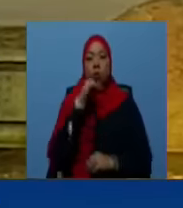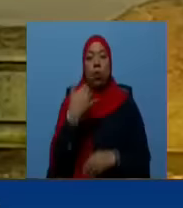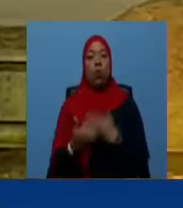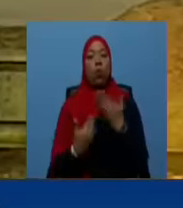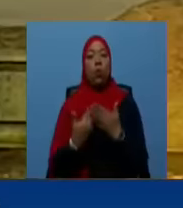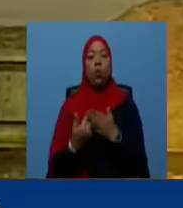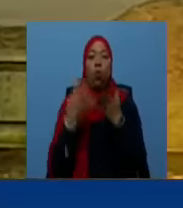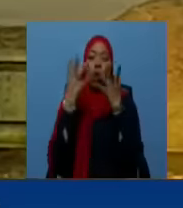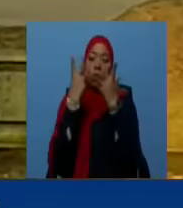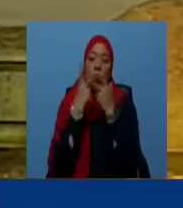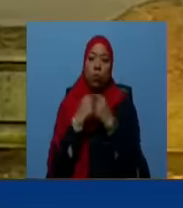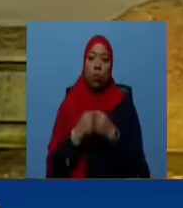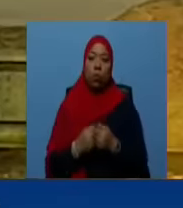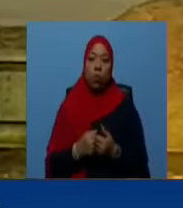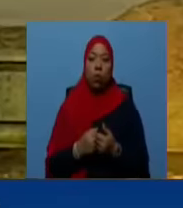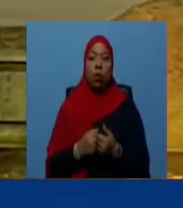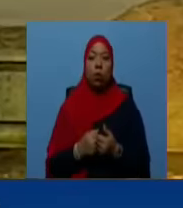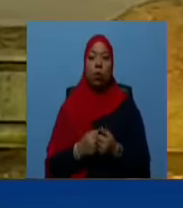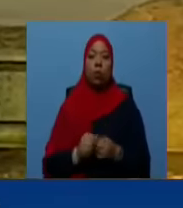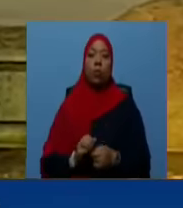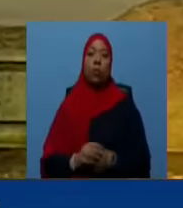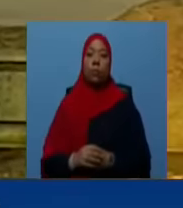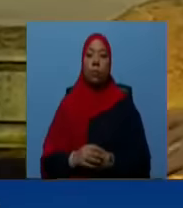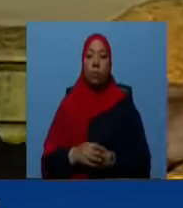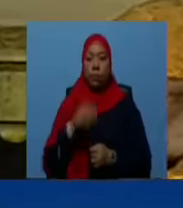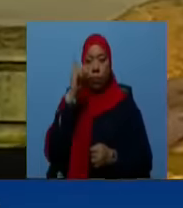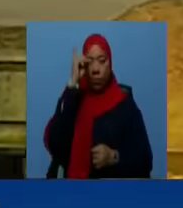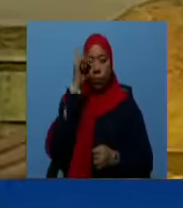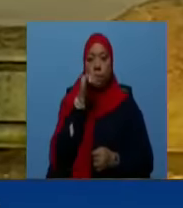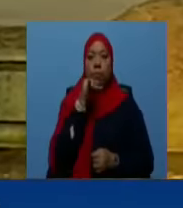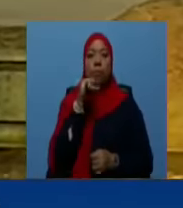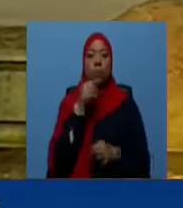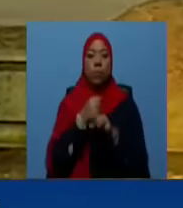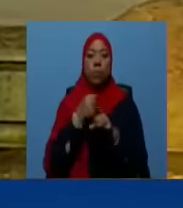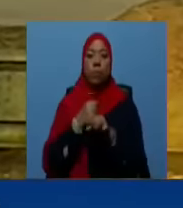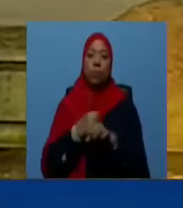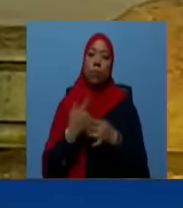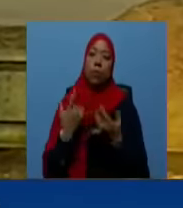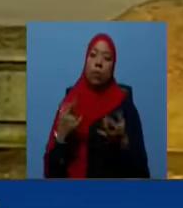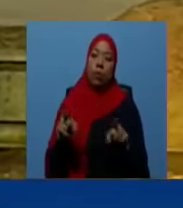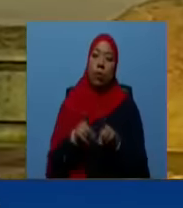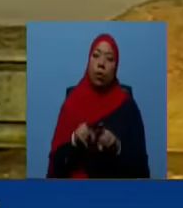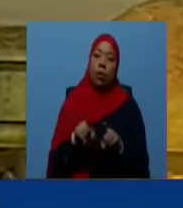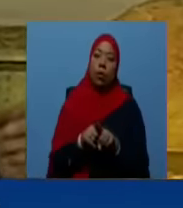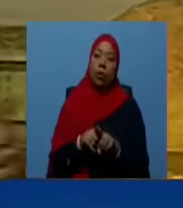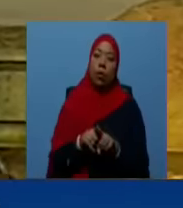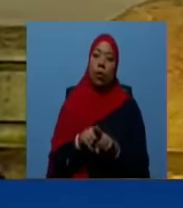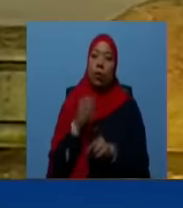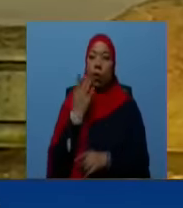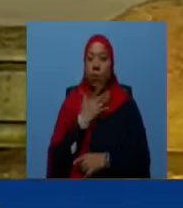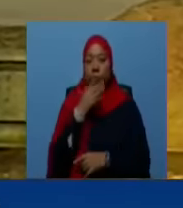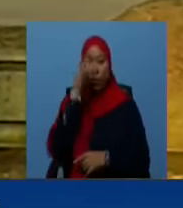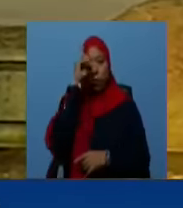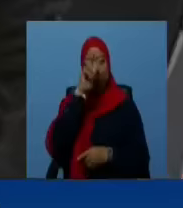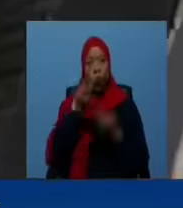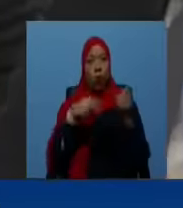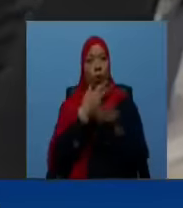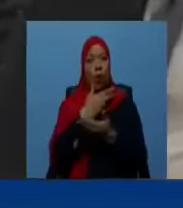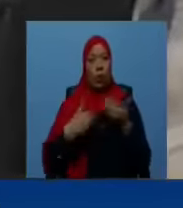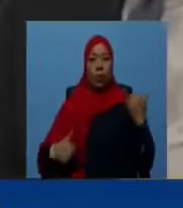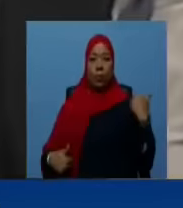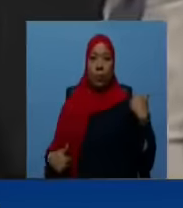estos números, Delcy, como lo estábamos hablando ahora, Delcy se ríe porque sabe lo que estábamos hablando